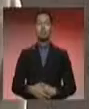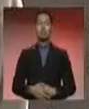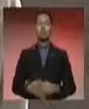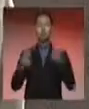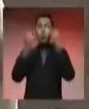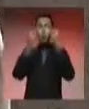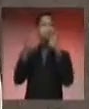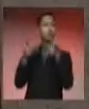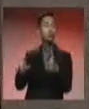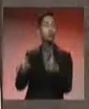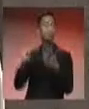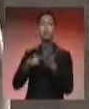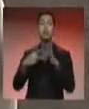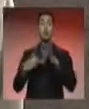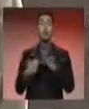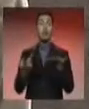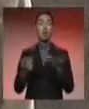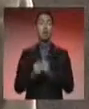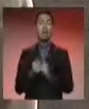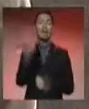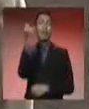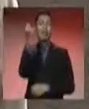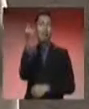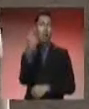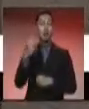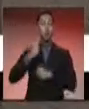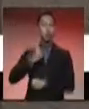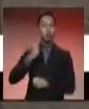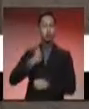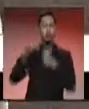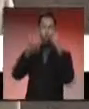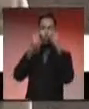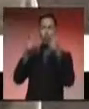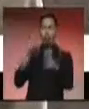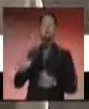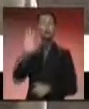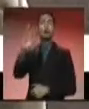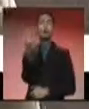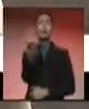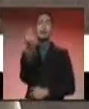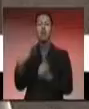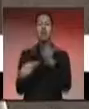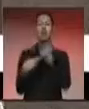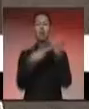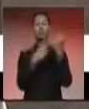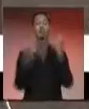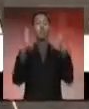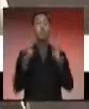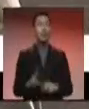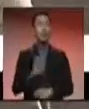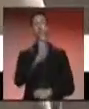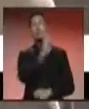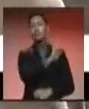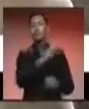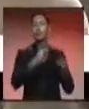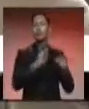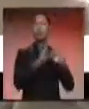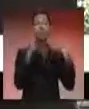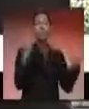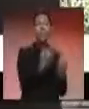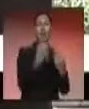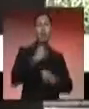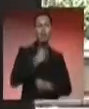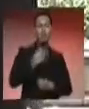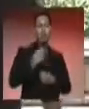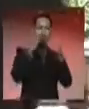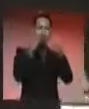Protección en este caso de la seguridad social, protección de sus recursos y sobre todo el bienestar de la familia militar y